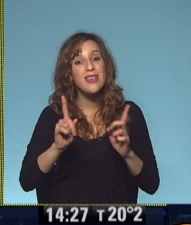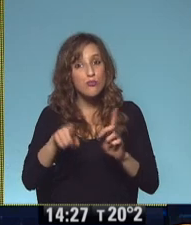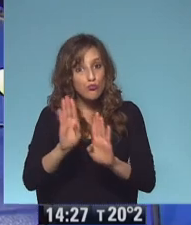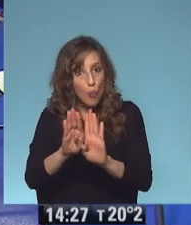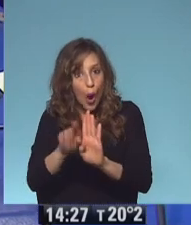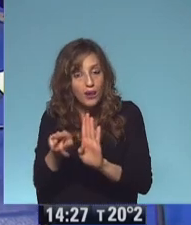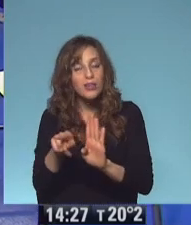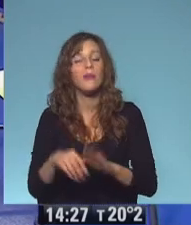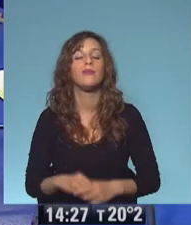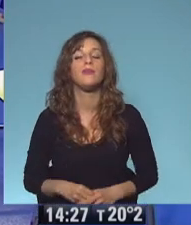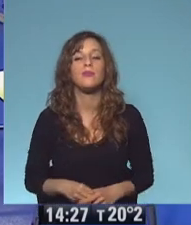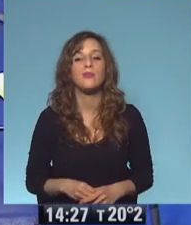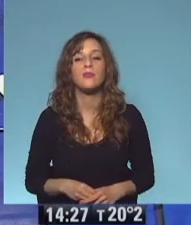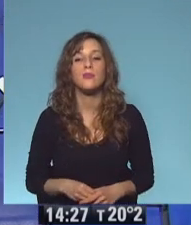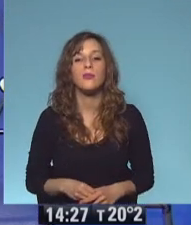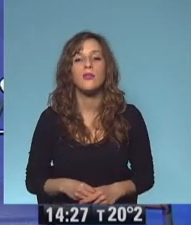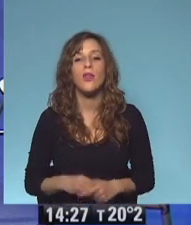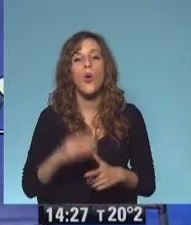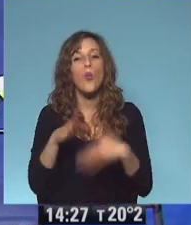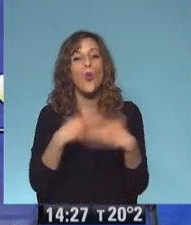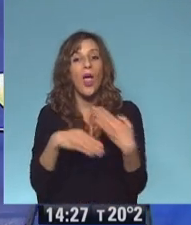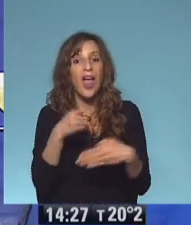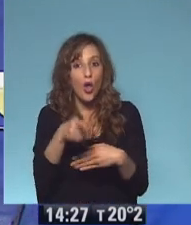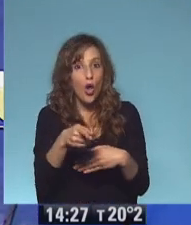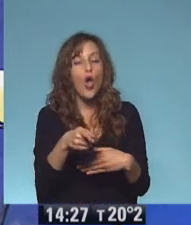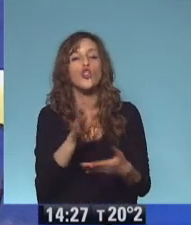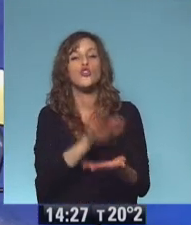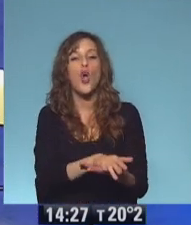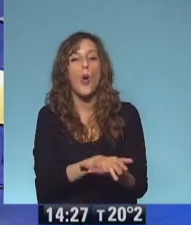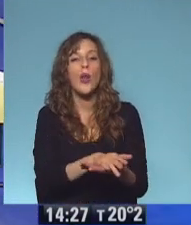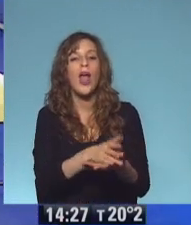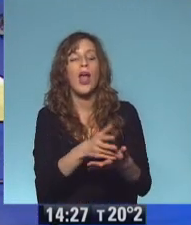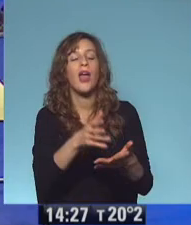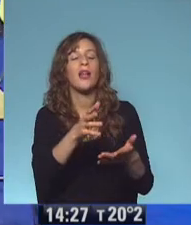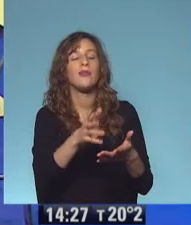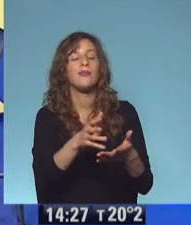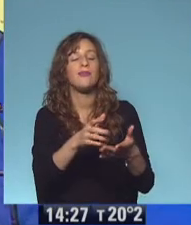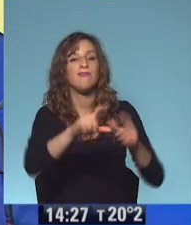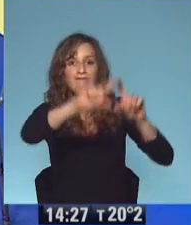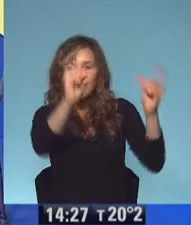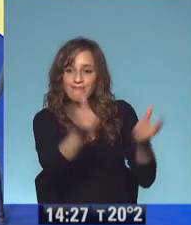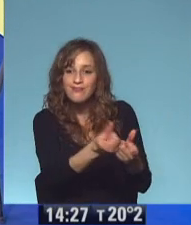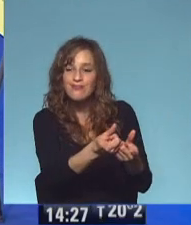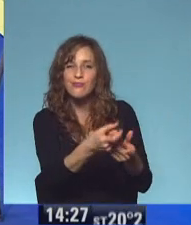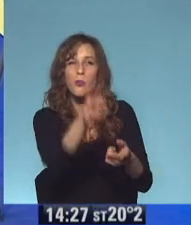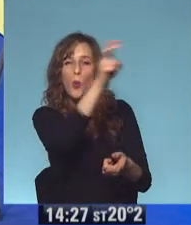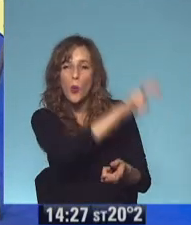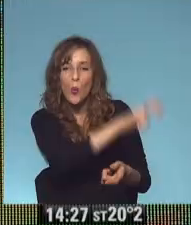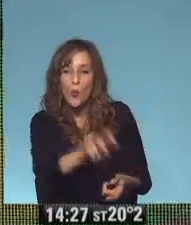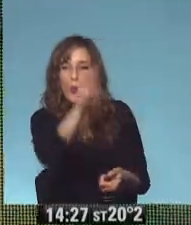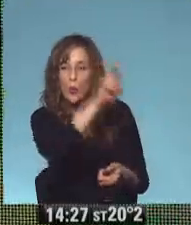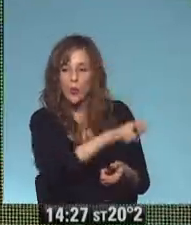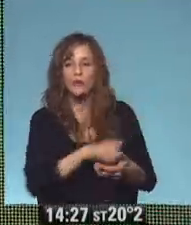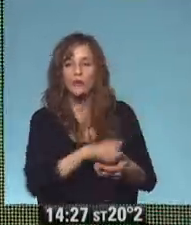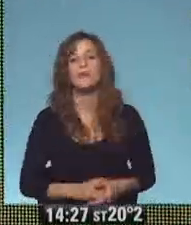tenemos la vuelta al mundo. La vuelta al la mundo. Vuelta al mundo. La vuelta al mundo. Donde el Terio se mareaba. Muy bien. Tenemos, si